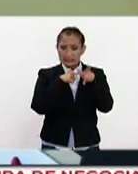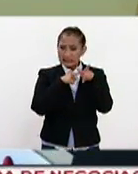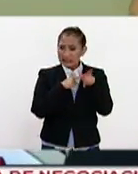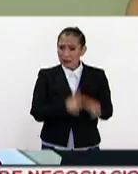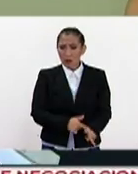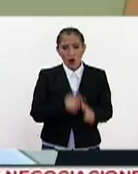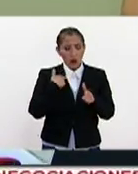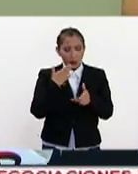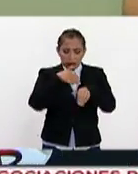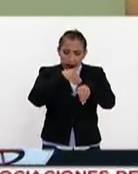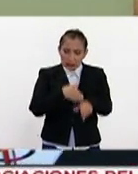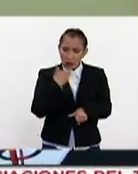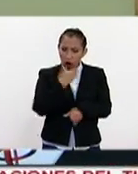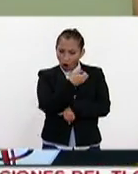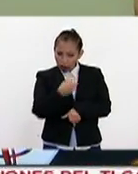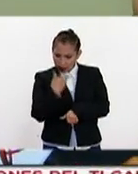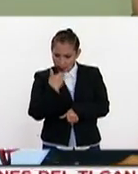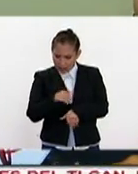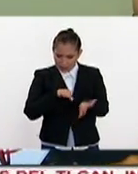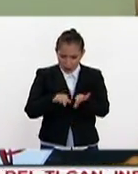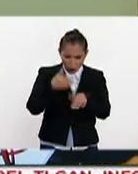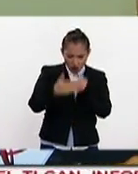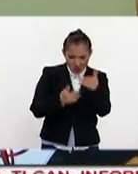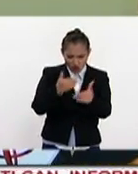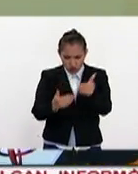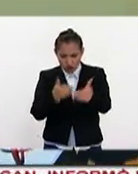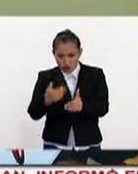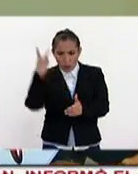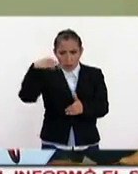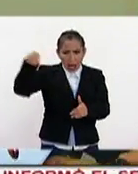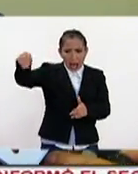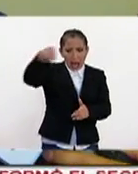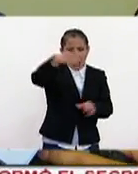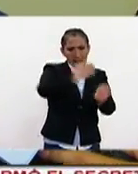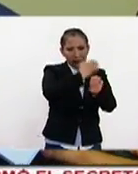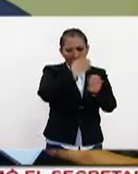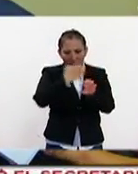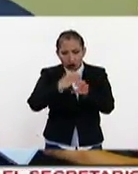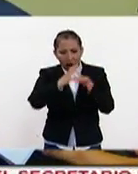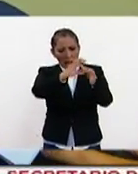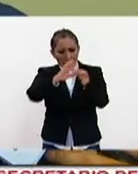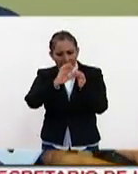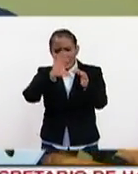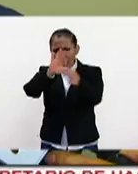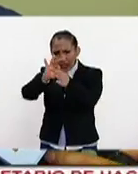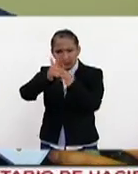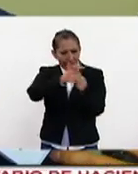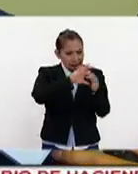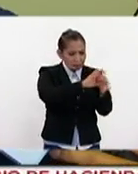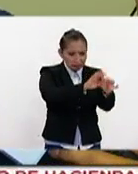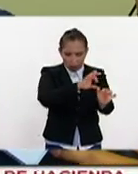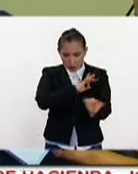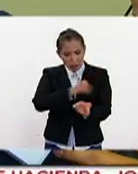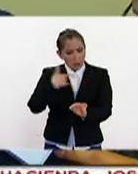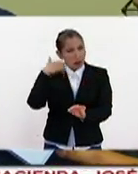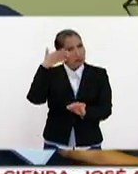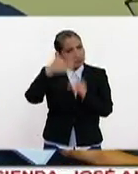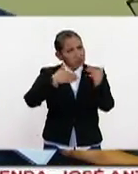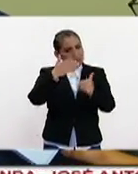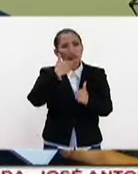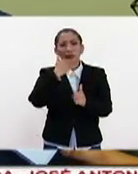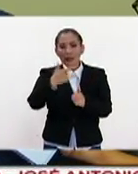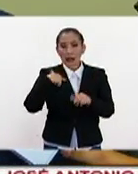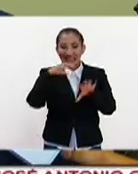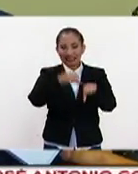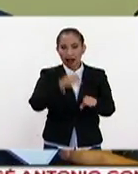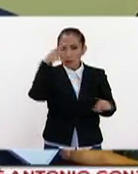mantenemos la disciplina, el ritmo de trabajo, las giras a nivel estatal, las alianzas que hemos mantenido, pues podemos tener un ritmo contundente